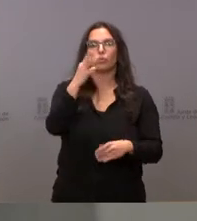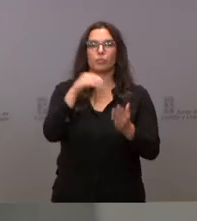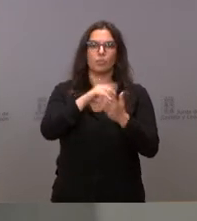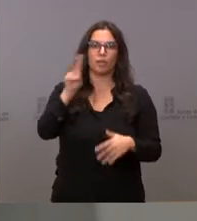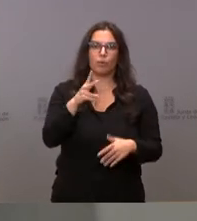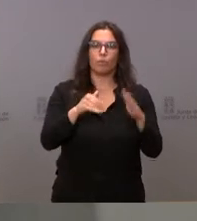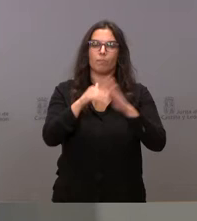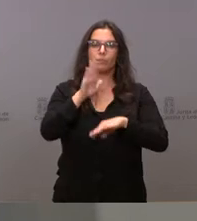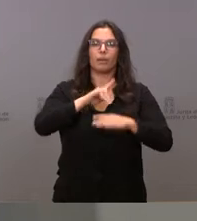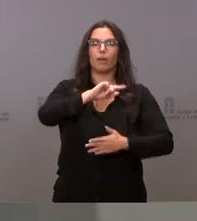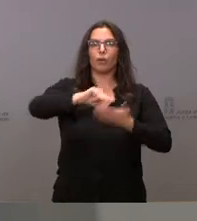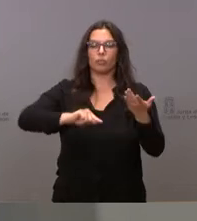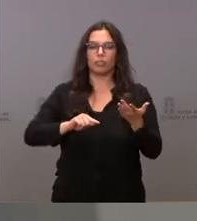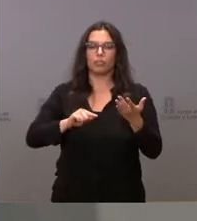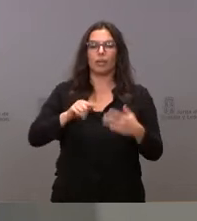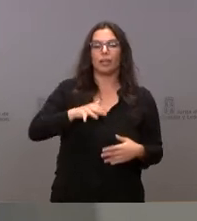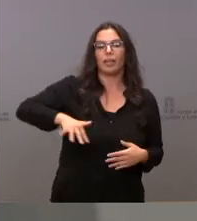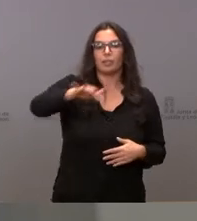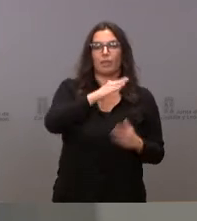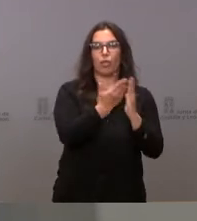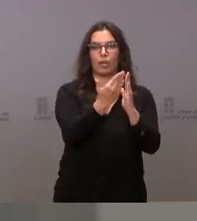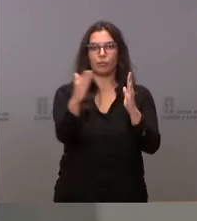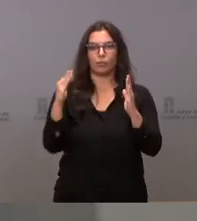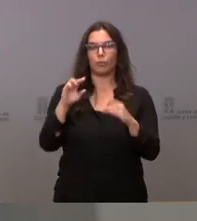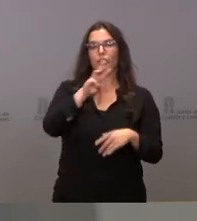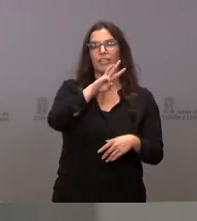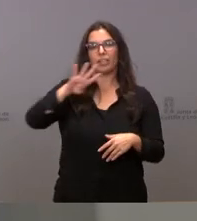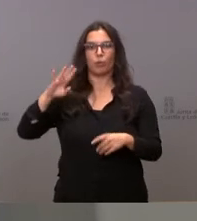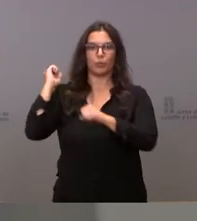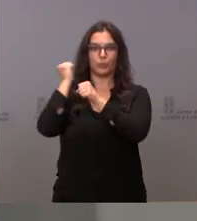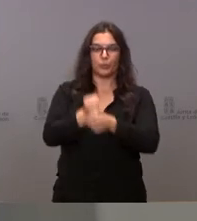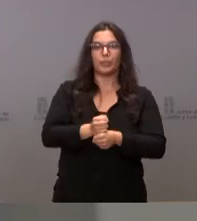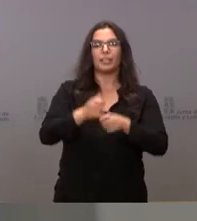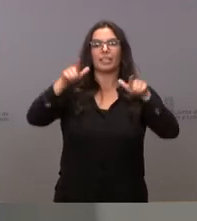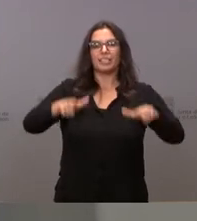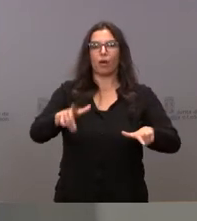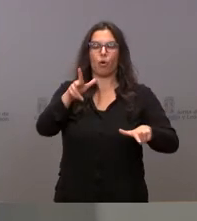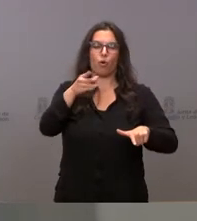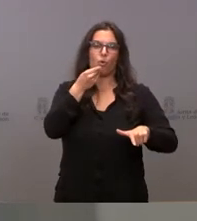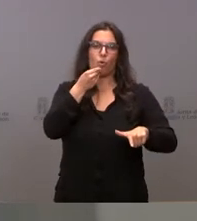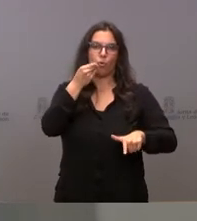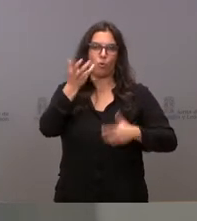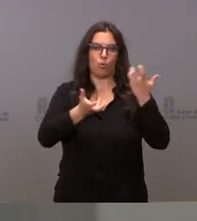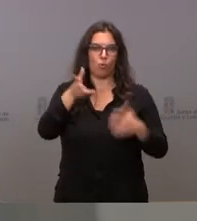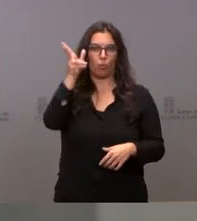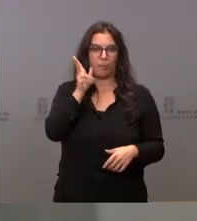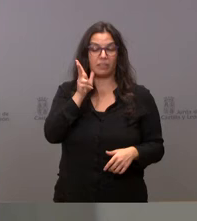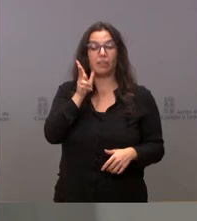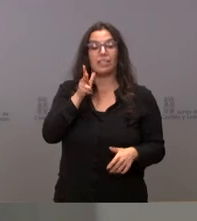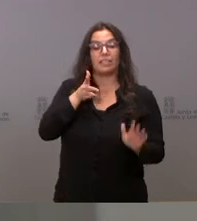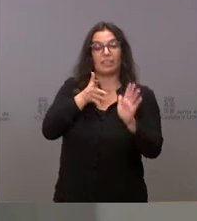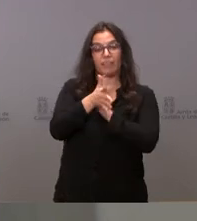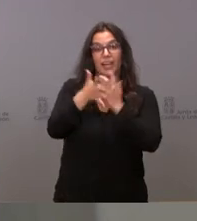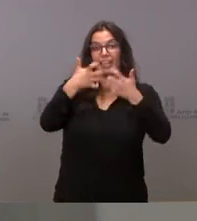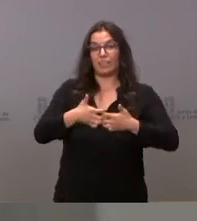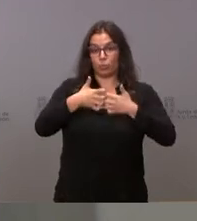la contratación del espacio expositivo de la 34 edición del Salón de Gourmets. Esta partida permite que las